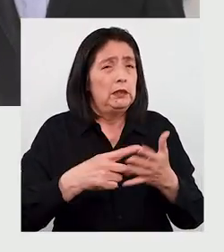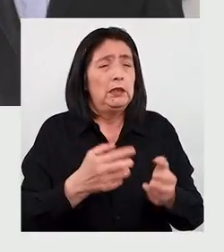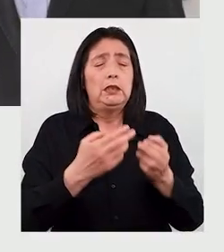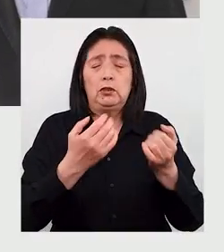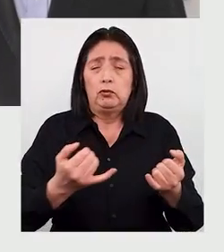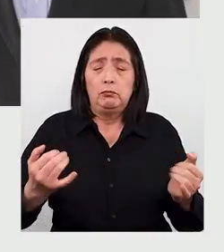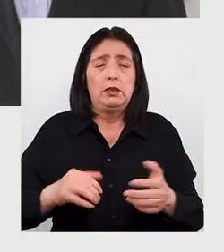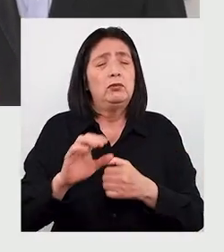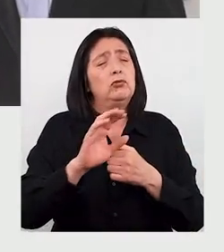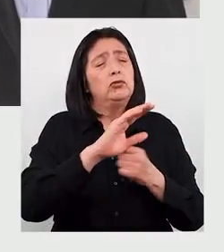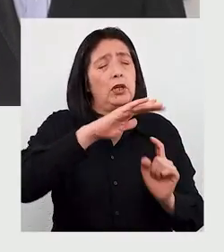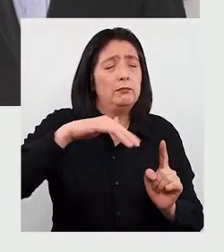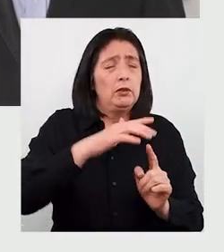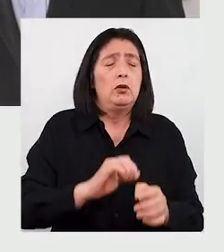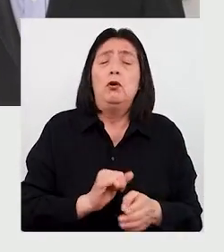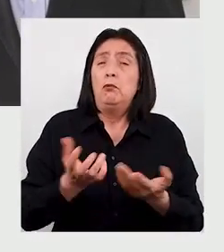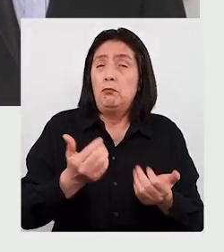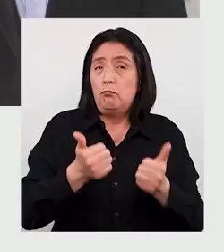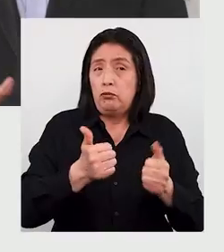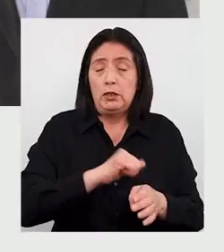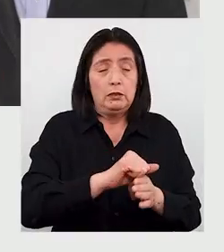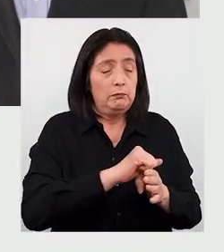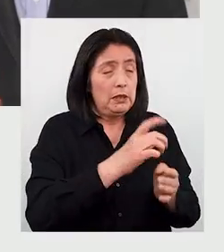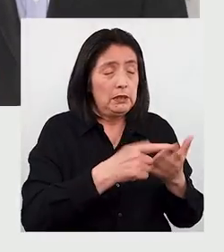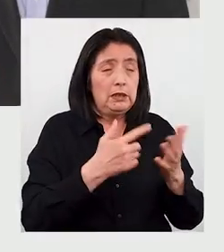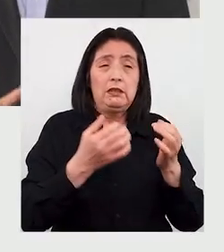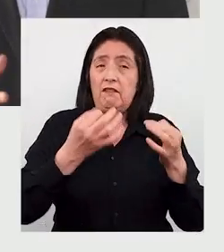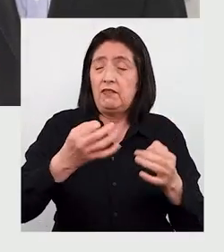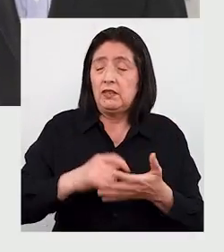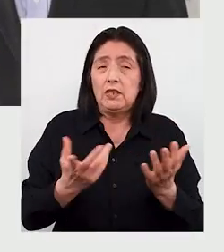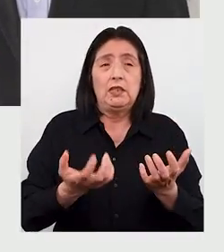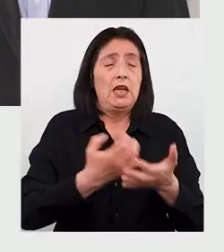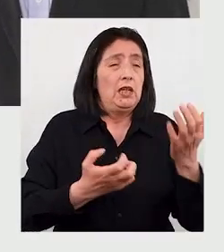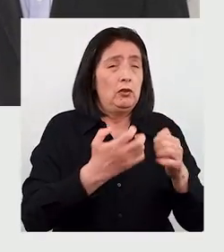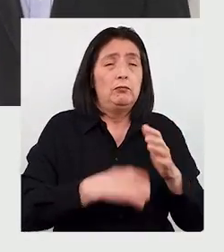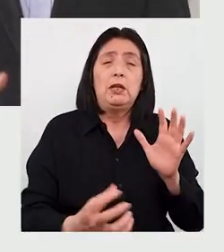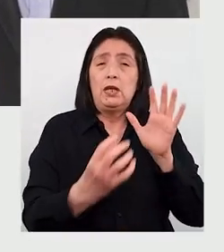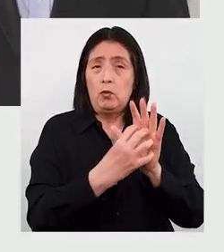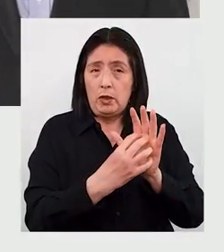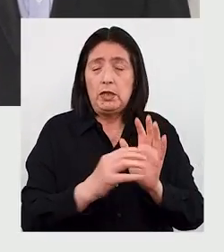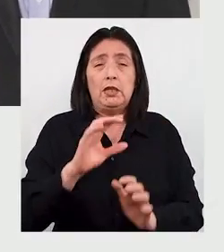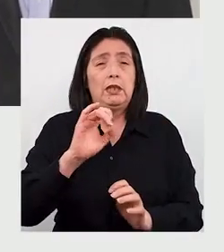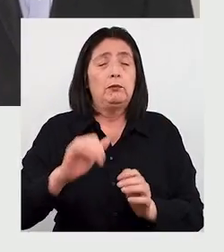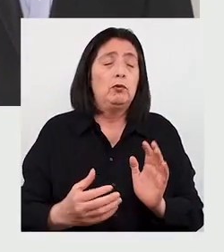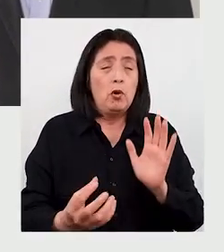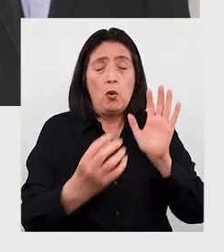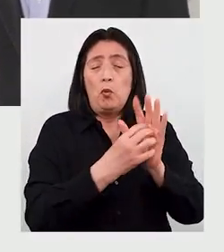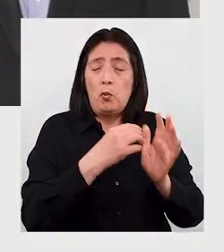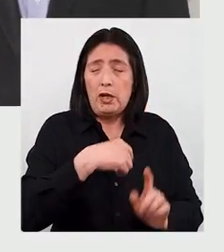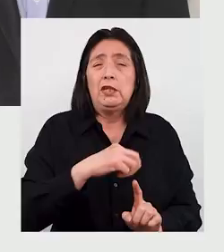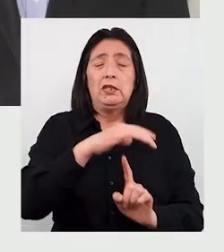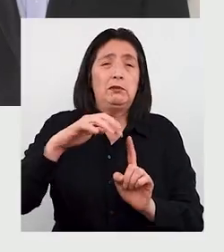instrumentos ambientales tales como buenas prácticas de coeficiencia, economía circular, huella de carbono, huella ambiental,